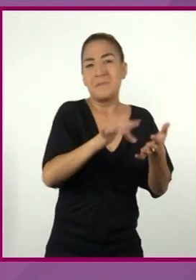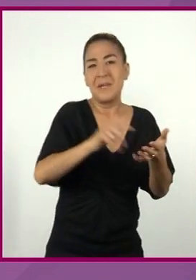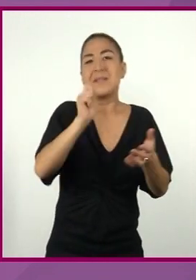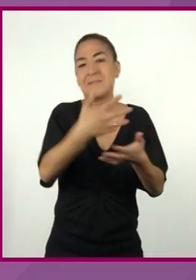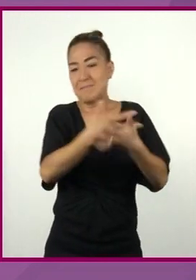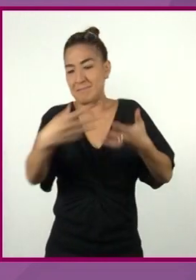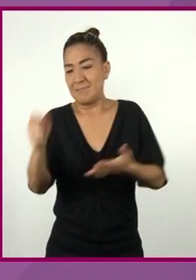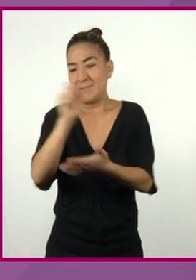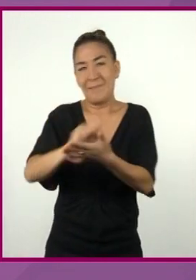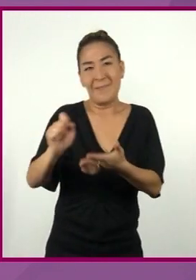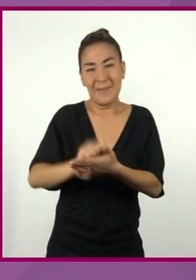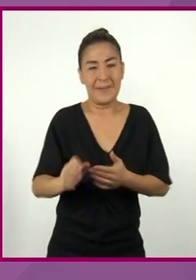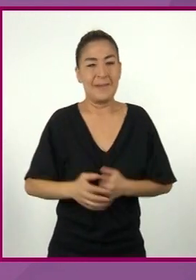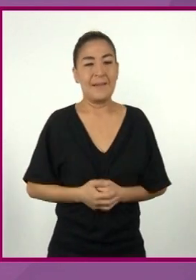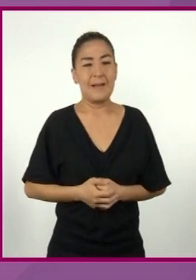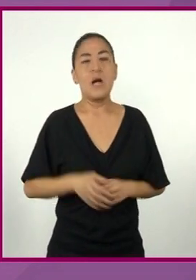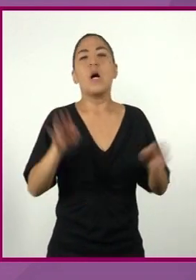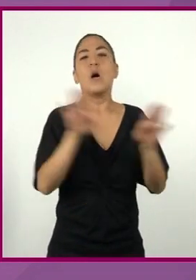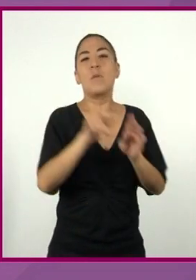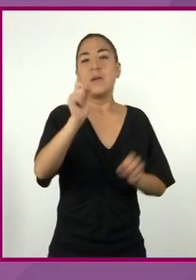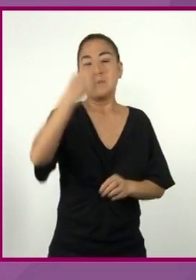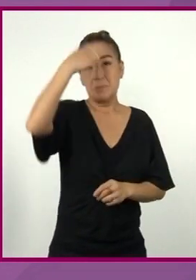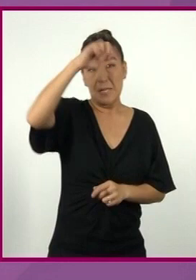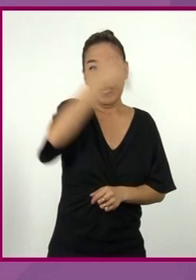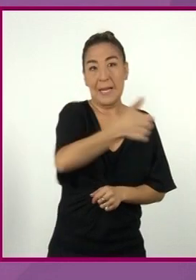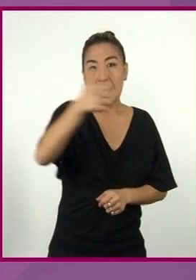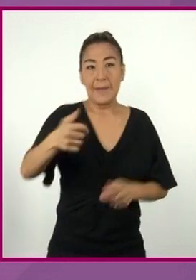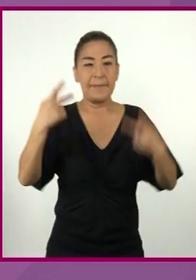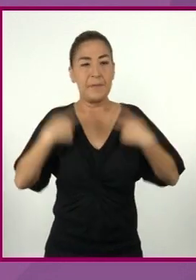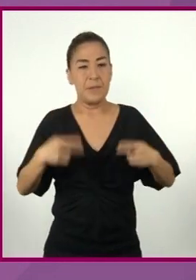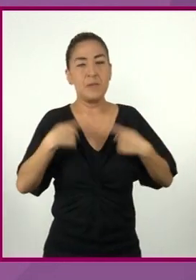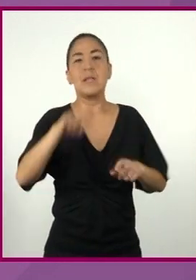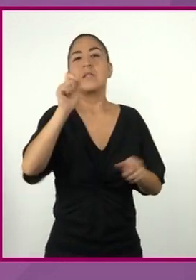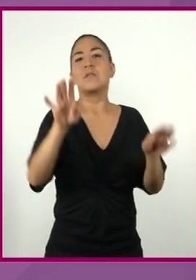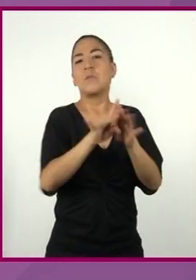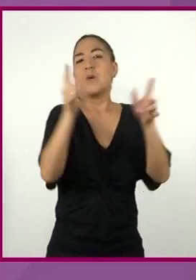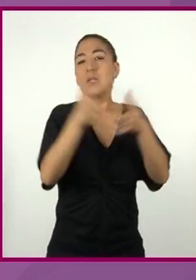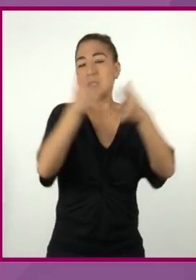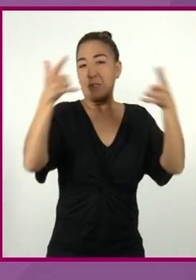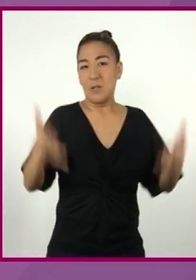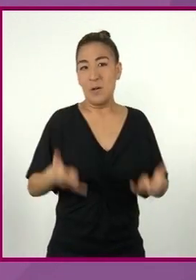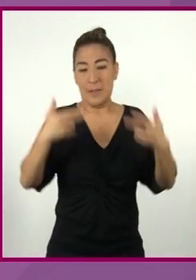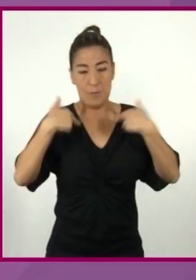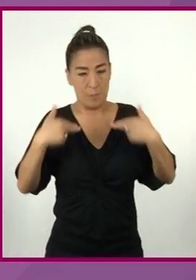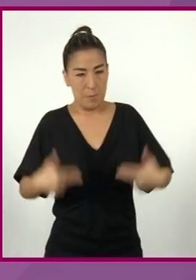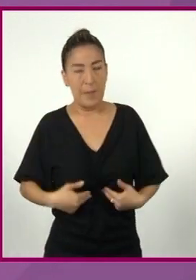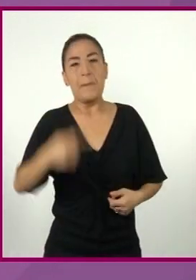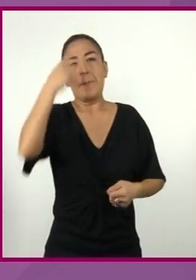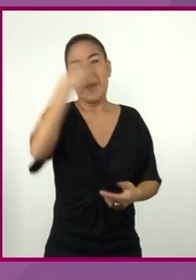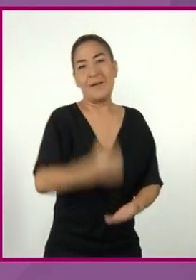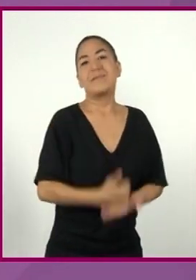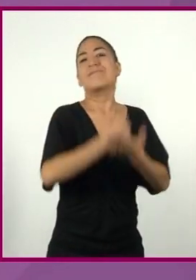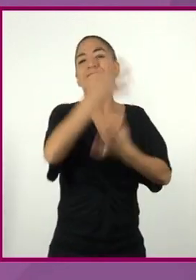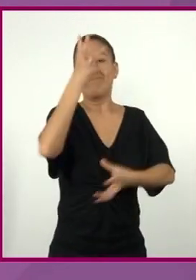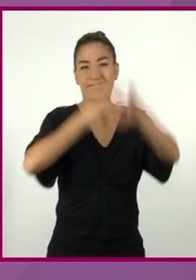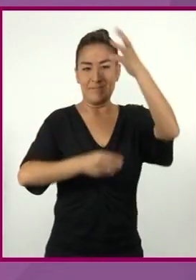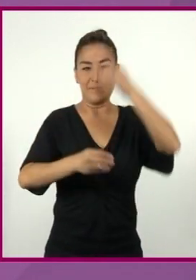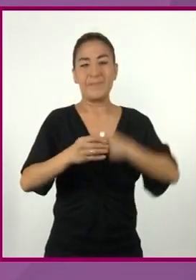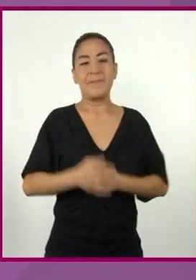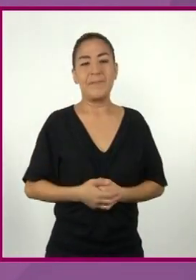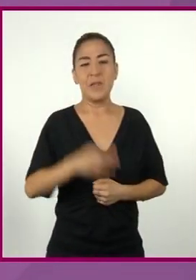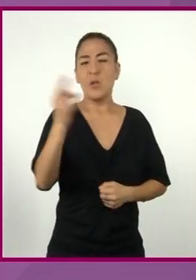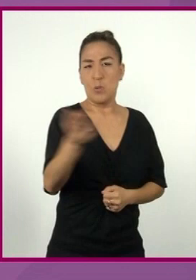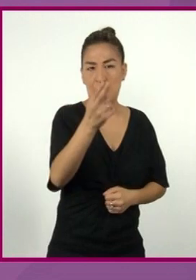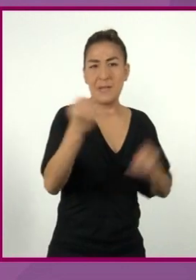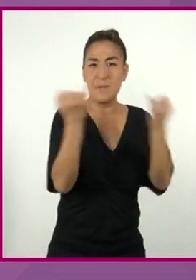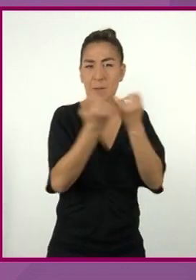Las experiencias de las personas que han logrado dejar huella en la historia de la humanidad nos ayudan a aprender de la vida. ¿Ustedes se han